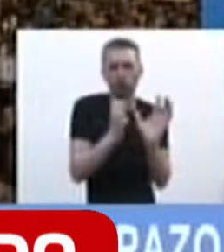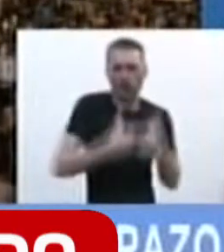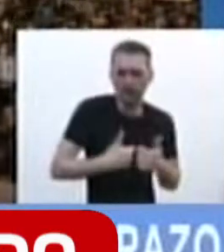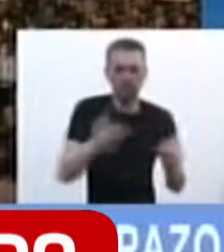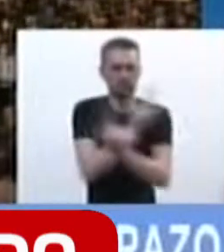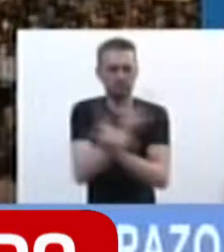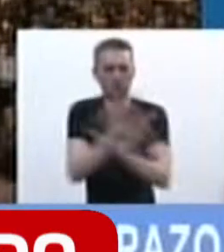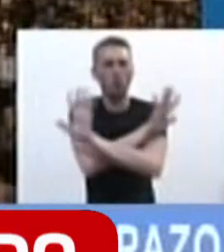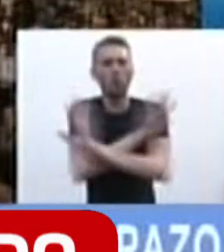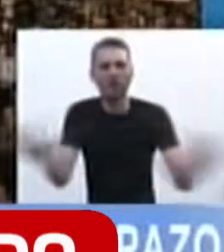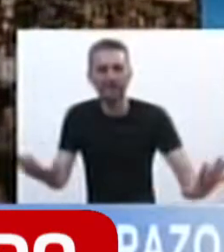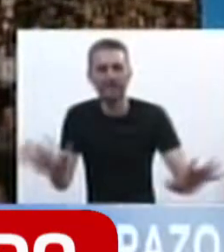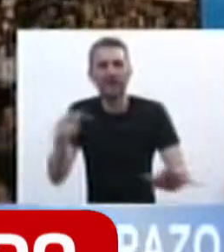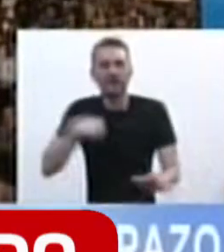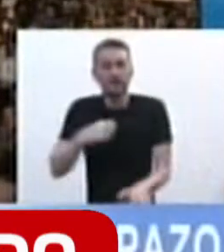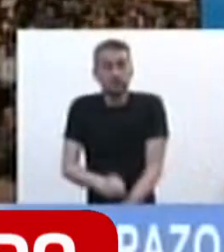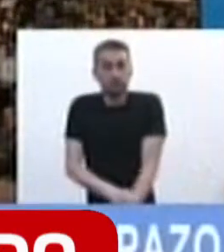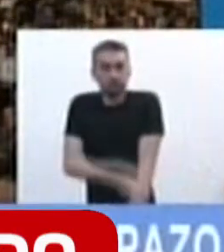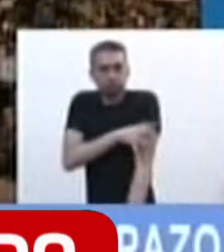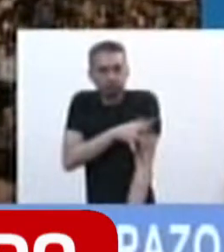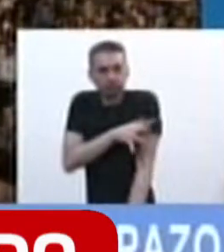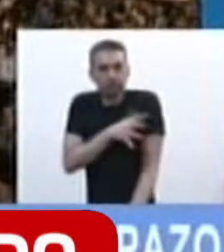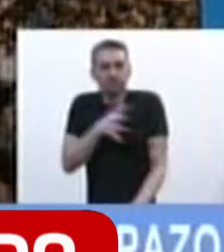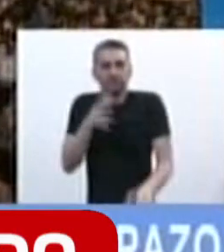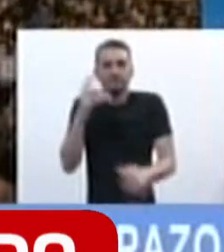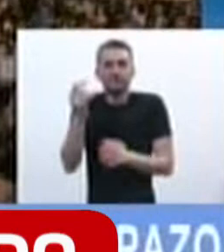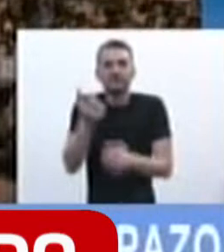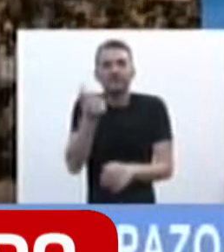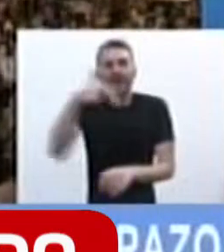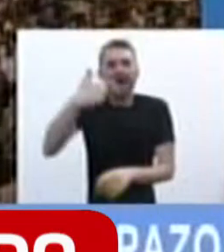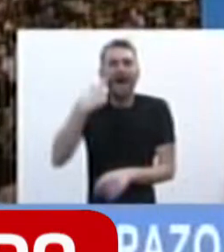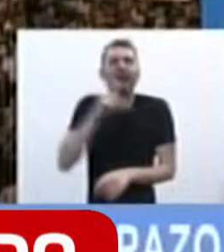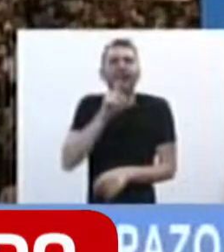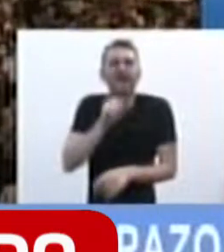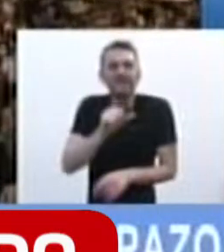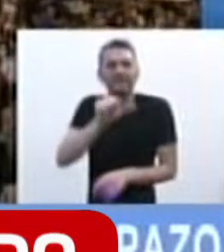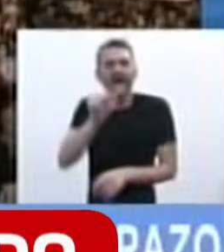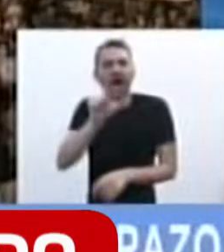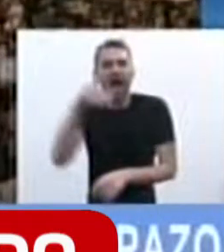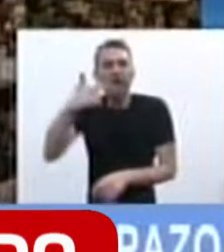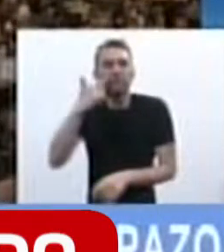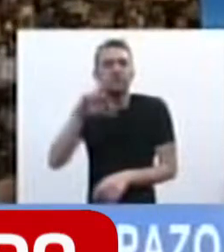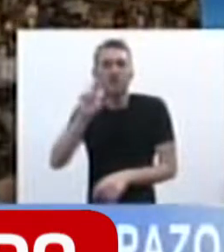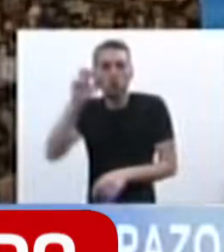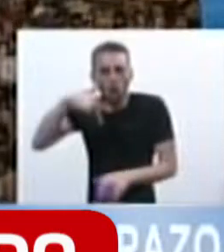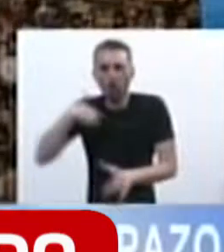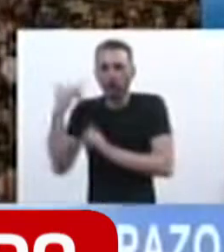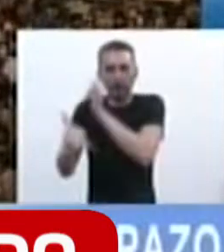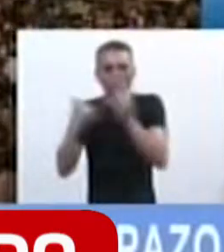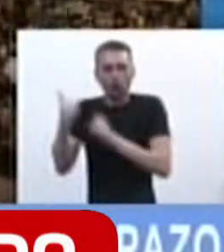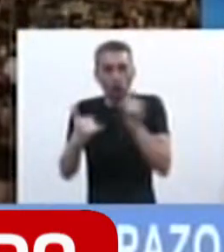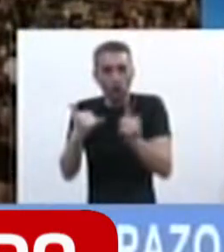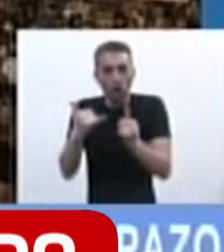tenga. Me impresionó sobremanera la intervención de Anita Almirón, de la senadora Anita Almirón,